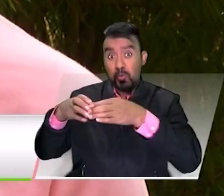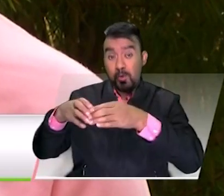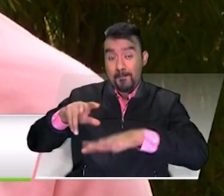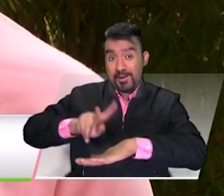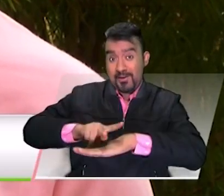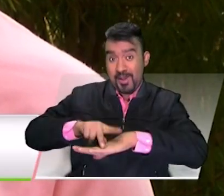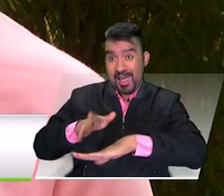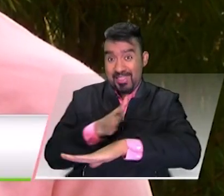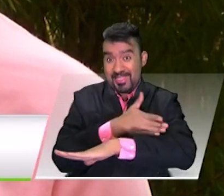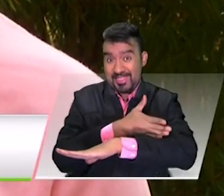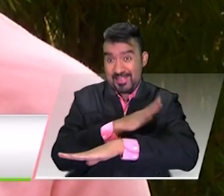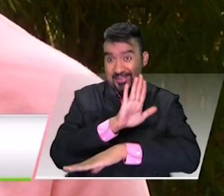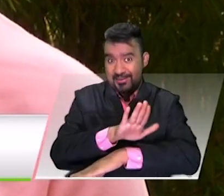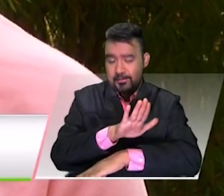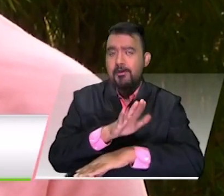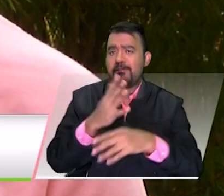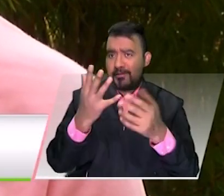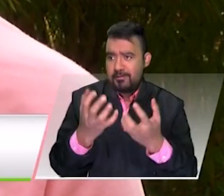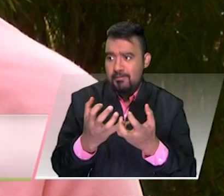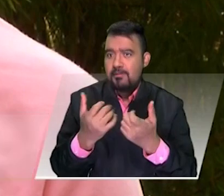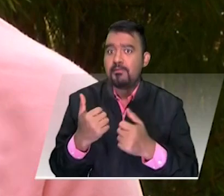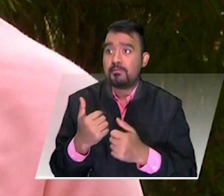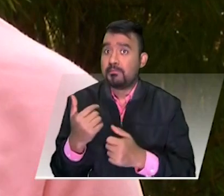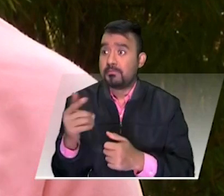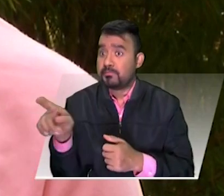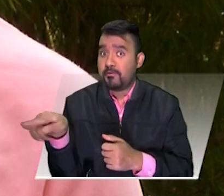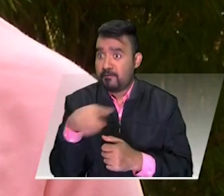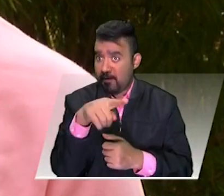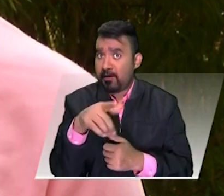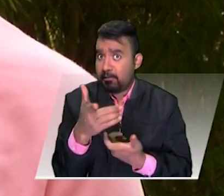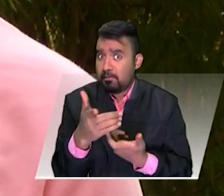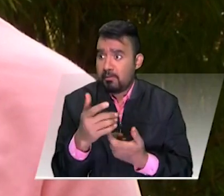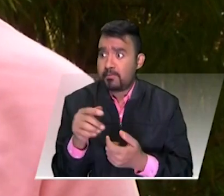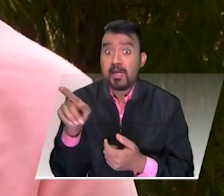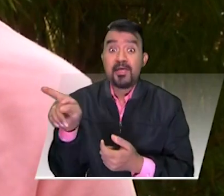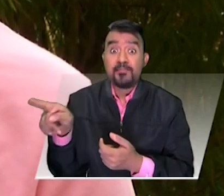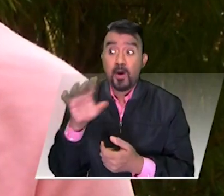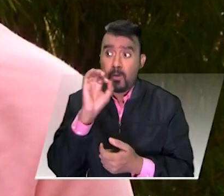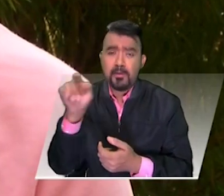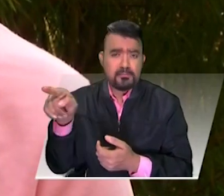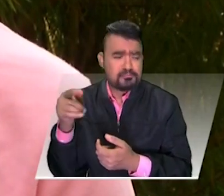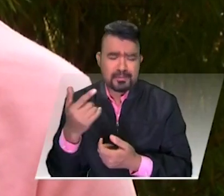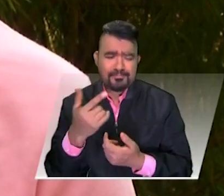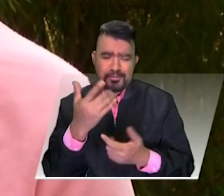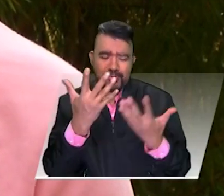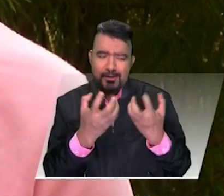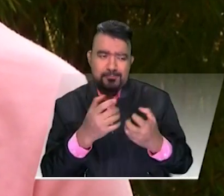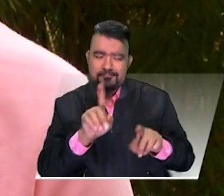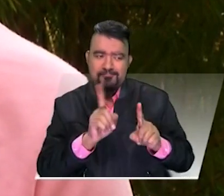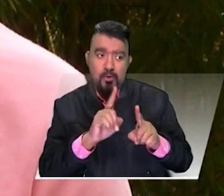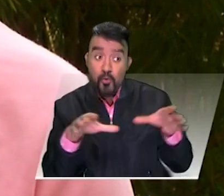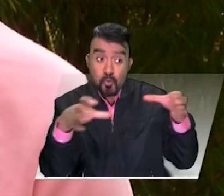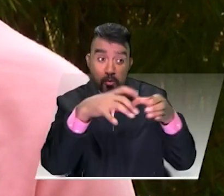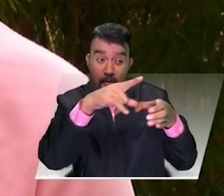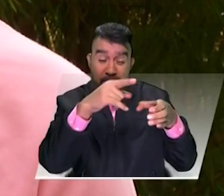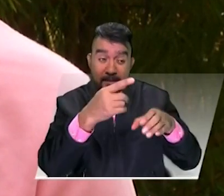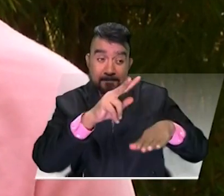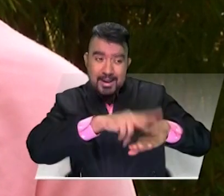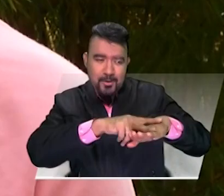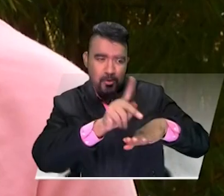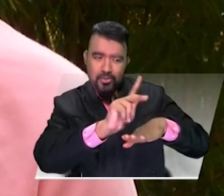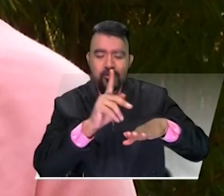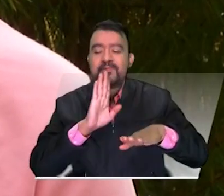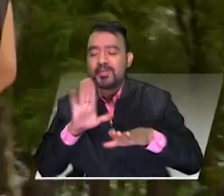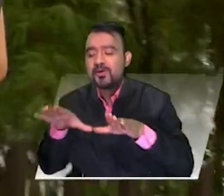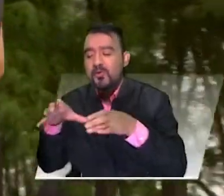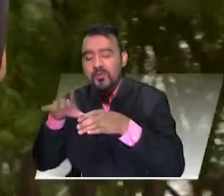nombrar a solicitar para que él esté dentro del equipo y él rechaza el rechazo porque él dijo de que él va a ser del